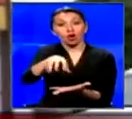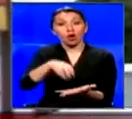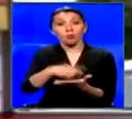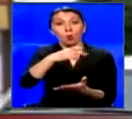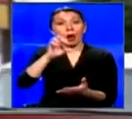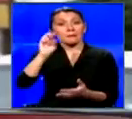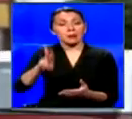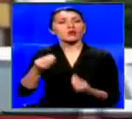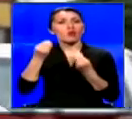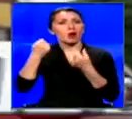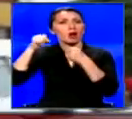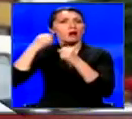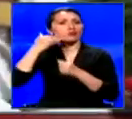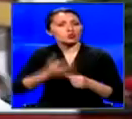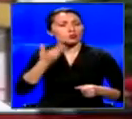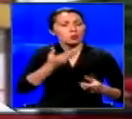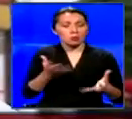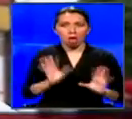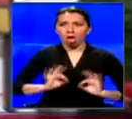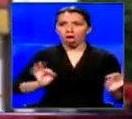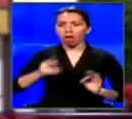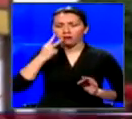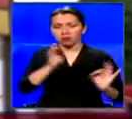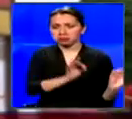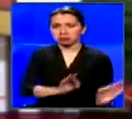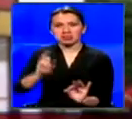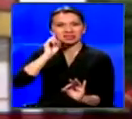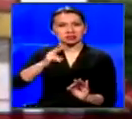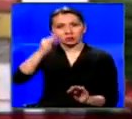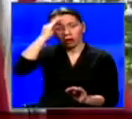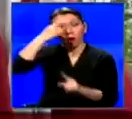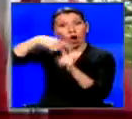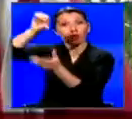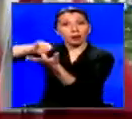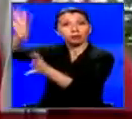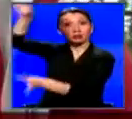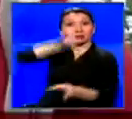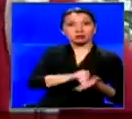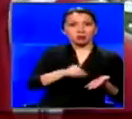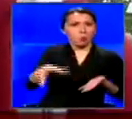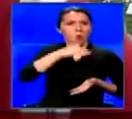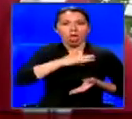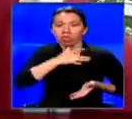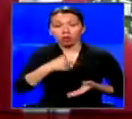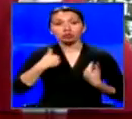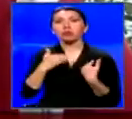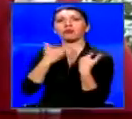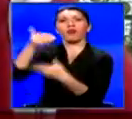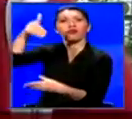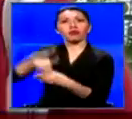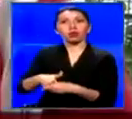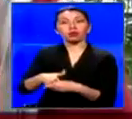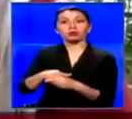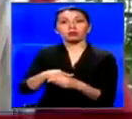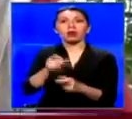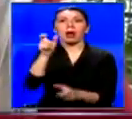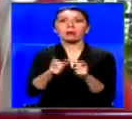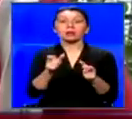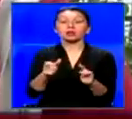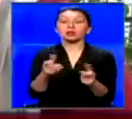sido beneficiada o que se haya implementado alguna experiencia traída desde el exterior. Uno les da el voto y confía en las personas